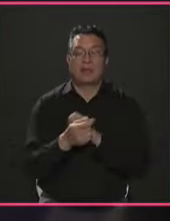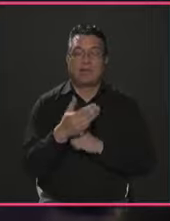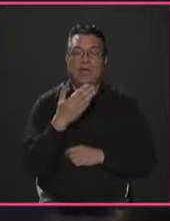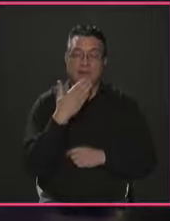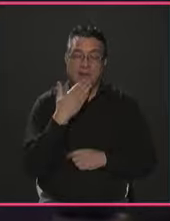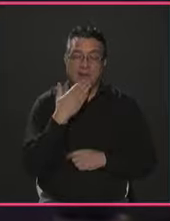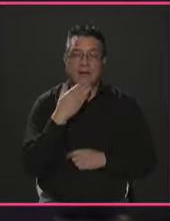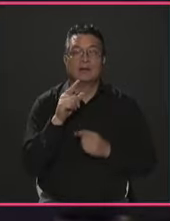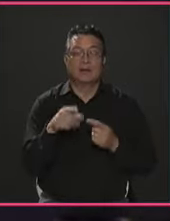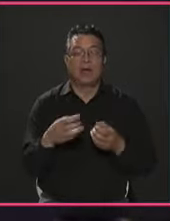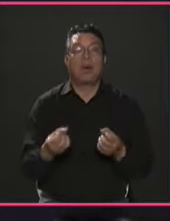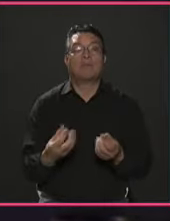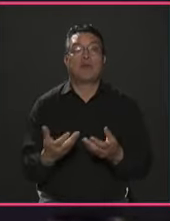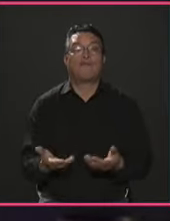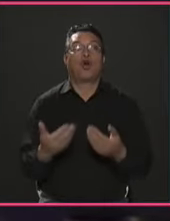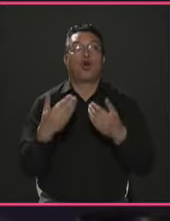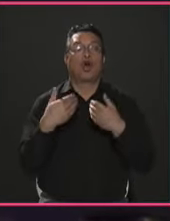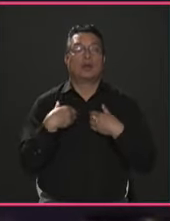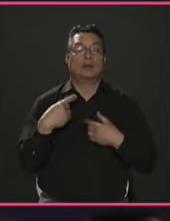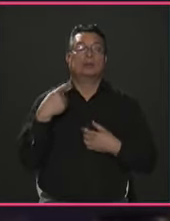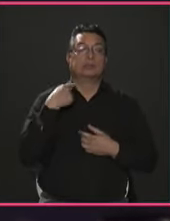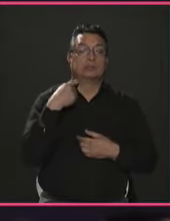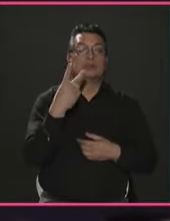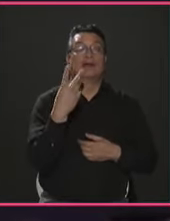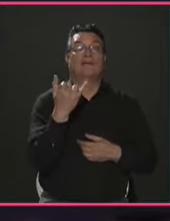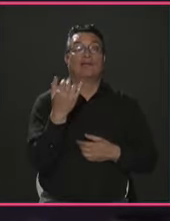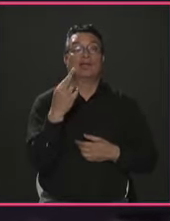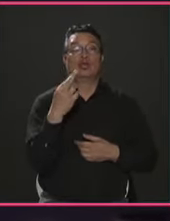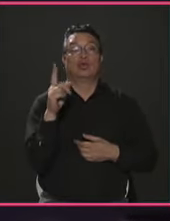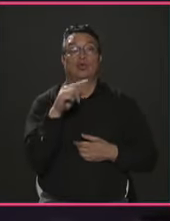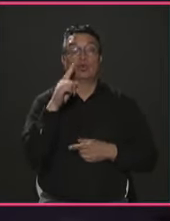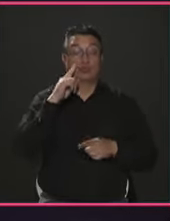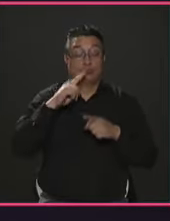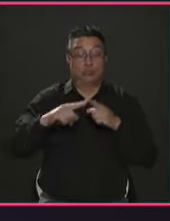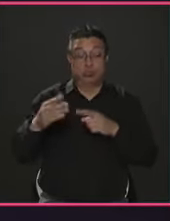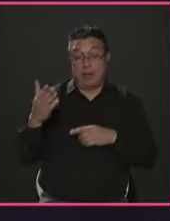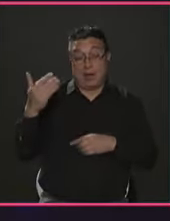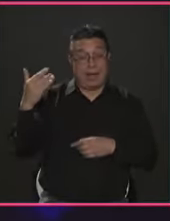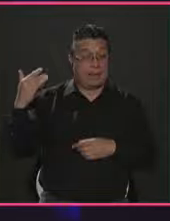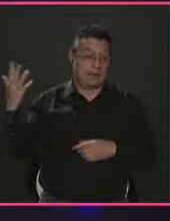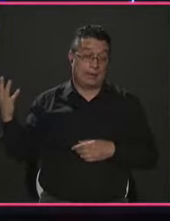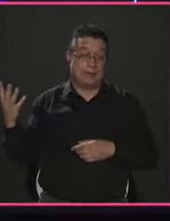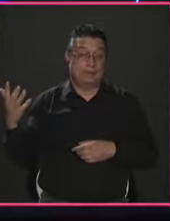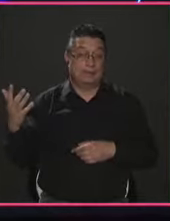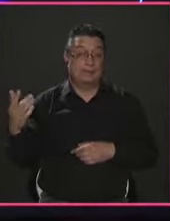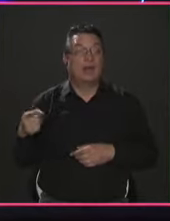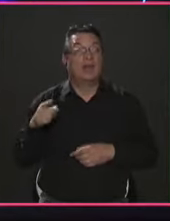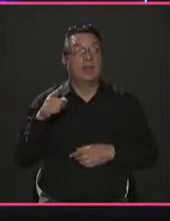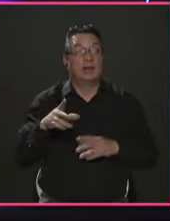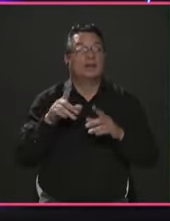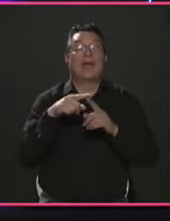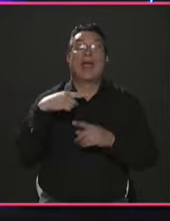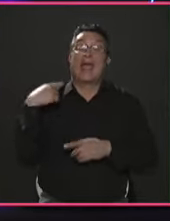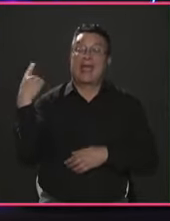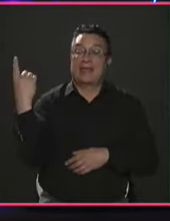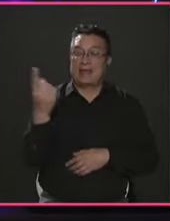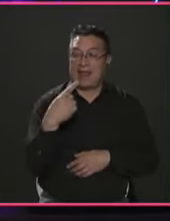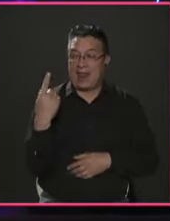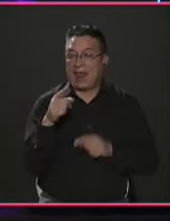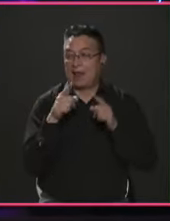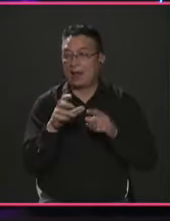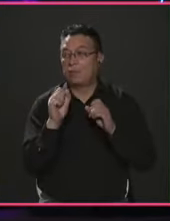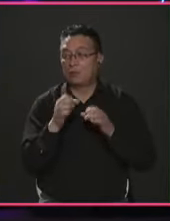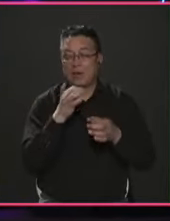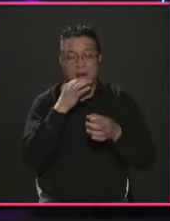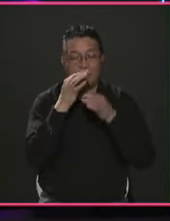después nos causa que estemos expuesto a virus que no conocíamos antes Esto es algo mucho más general pero igual hoy día